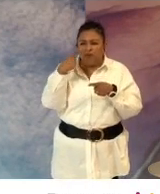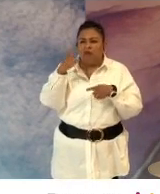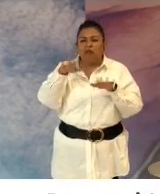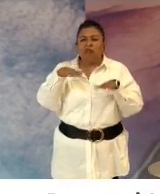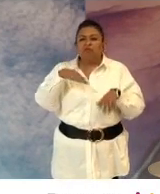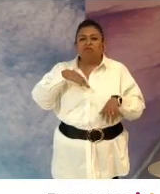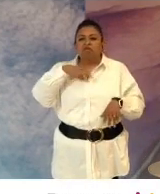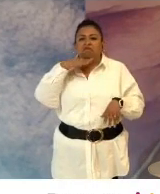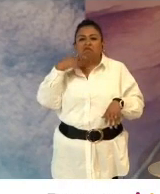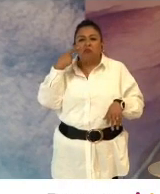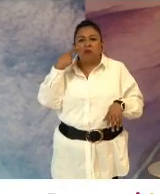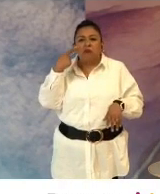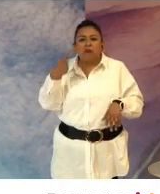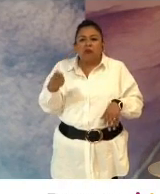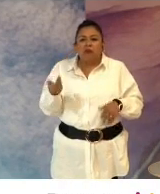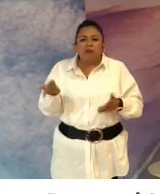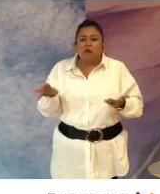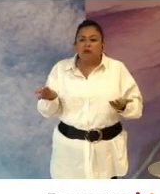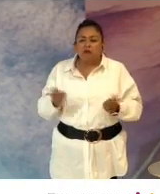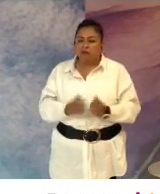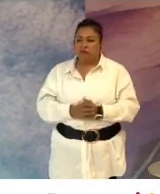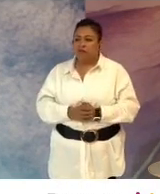desapercibido porque no